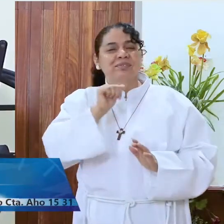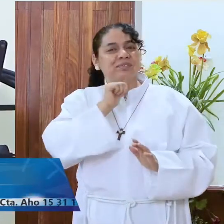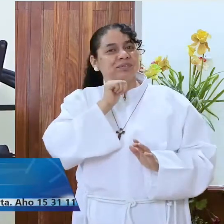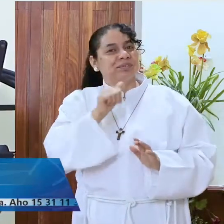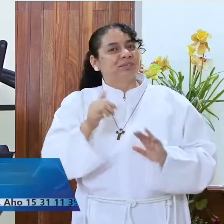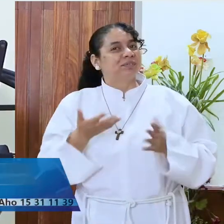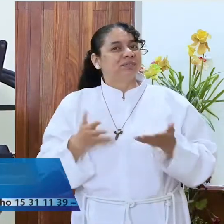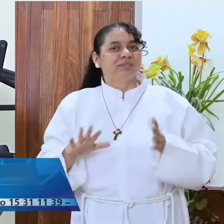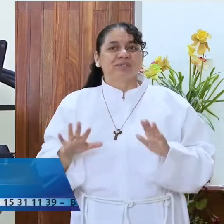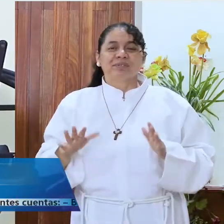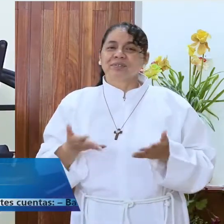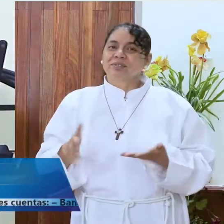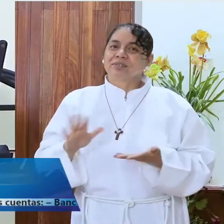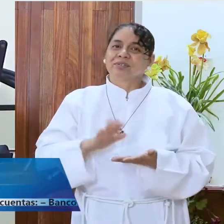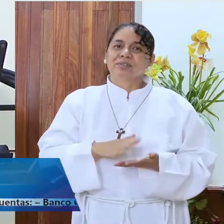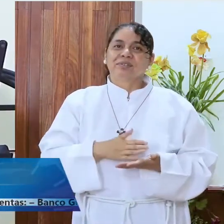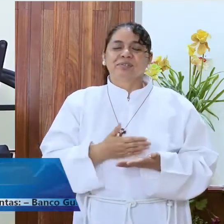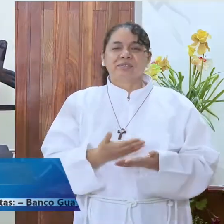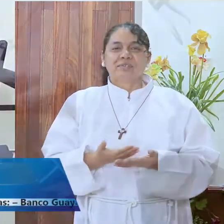faltará